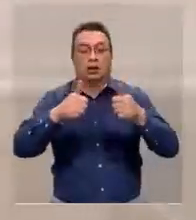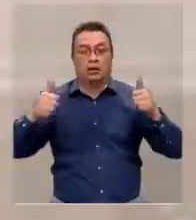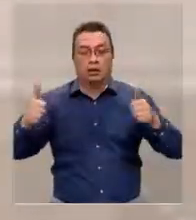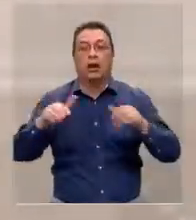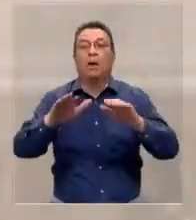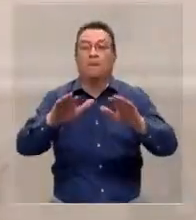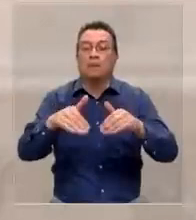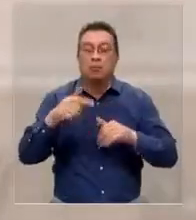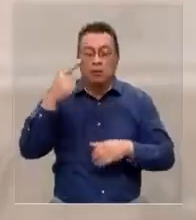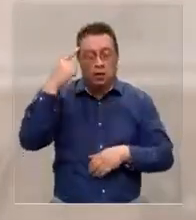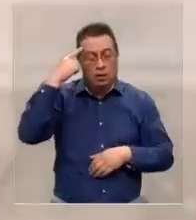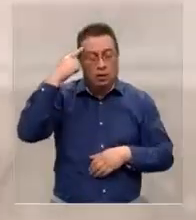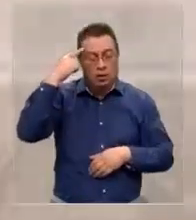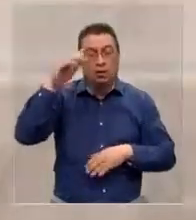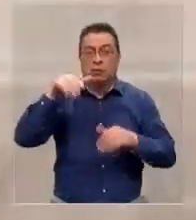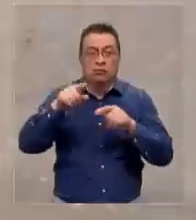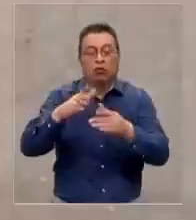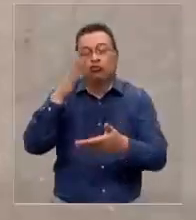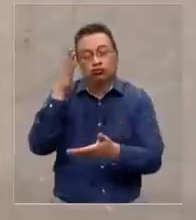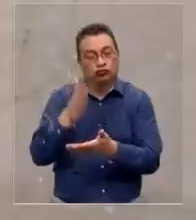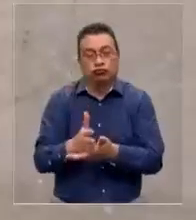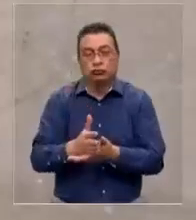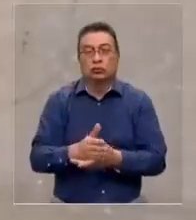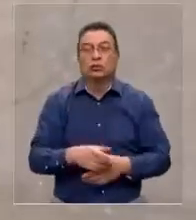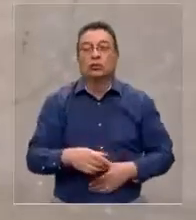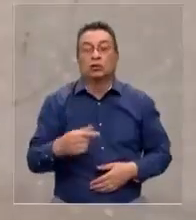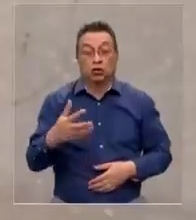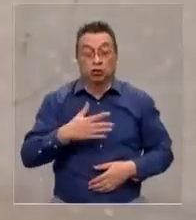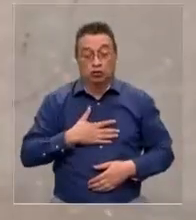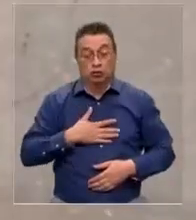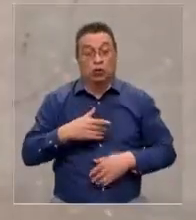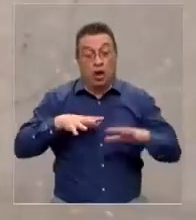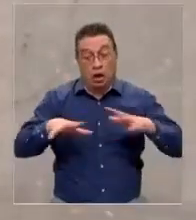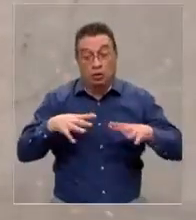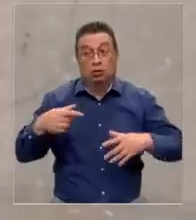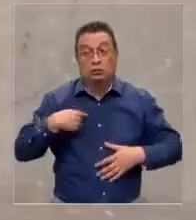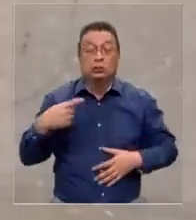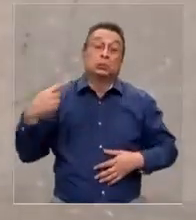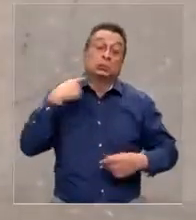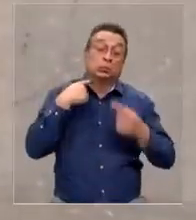apelan al mismo razonamiento que Nicolás. Tus acciones, tus consecuencias.